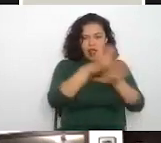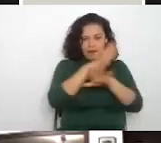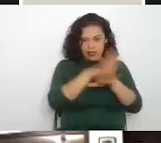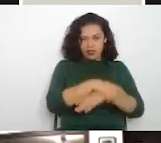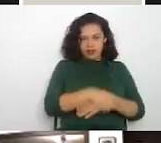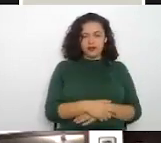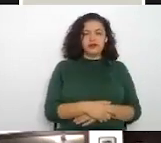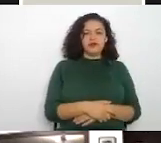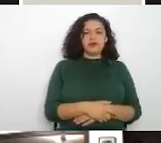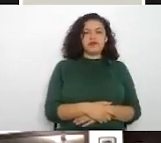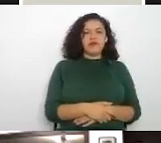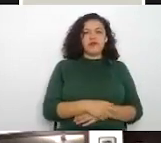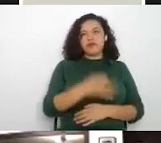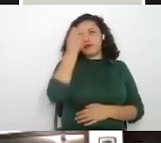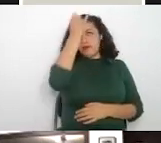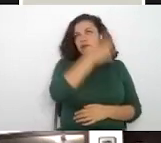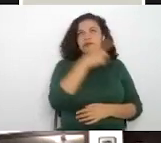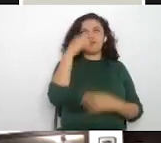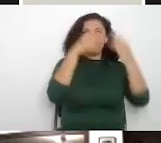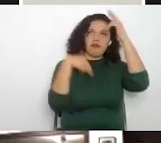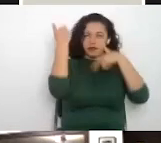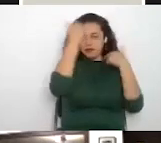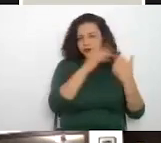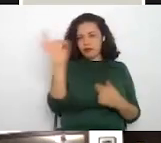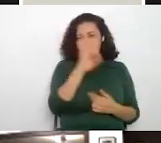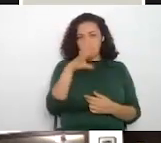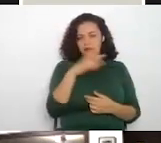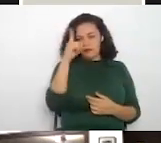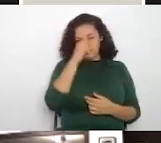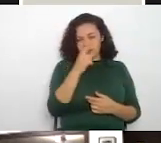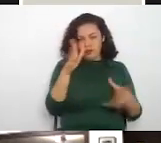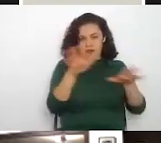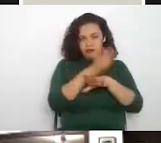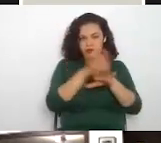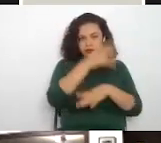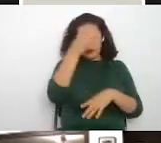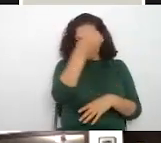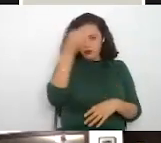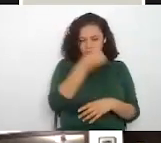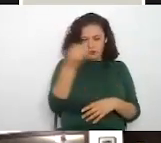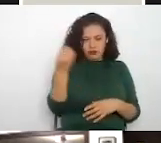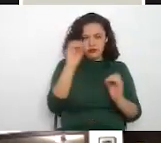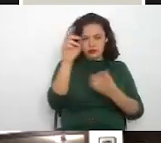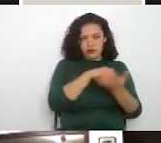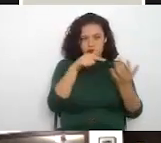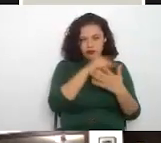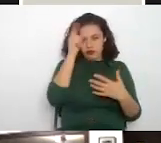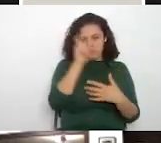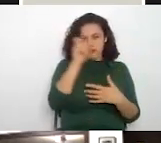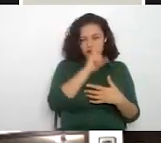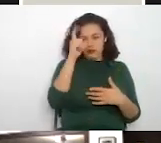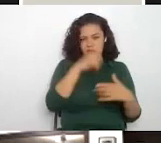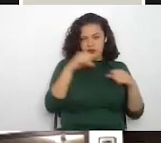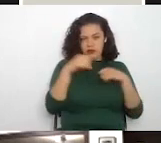debe revisarse, perdón, si al realizar algún cambio en el orden o en el lugar en que se realiza una